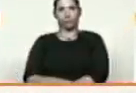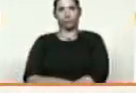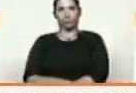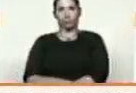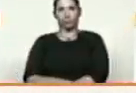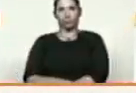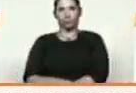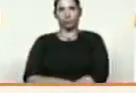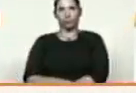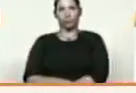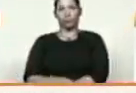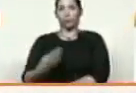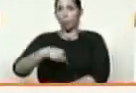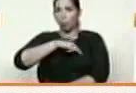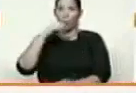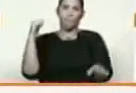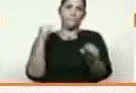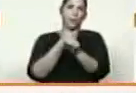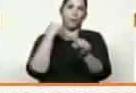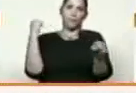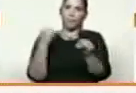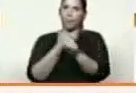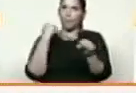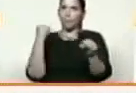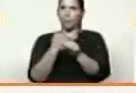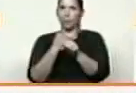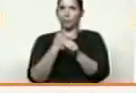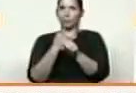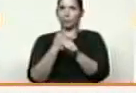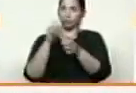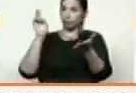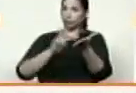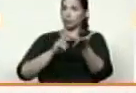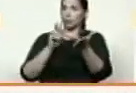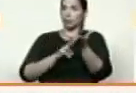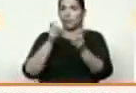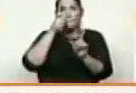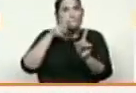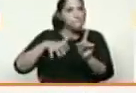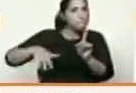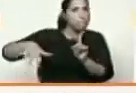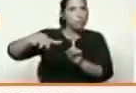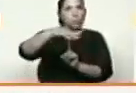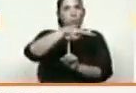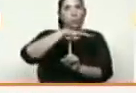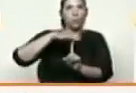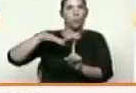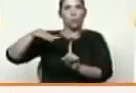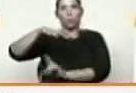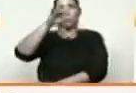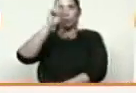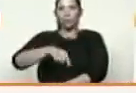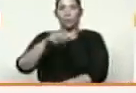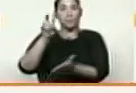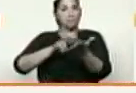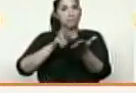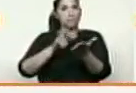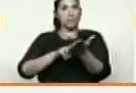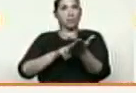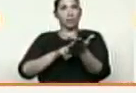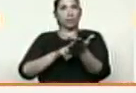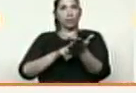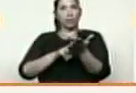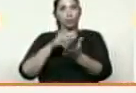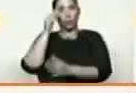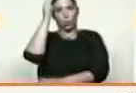porque estamos trabajando con la verdad del pueblo, pero también con la verdad del